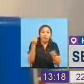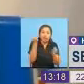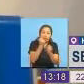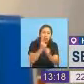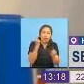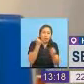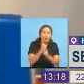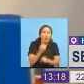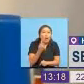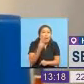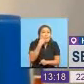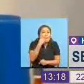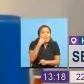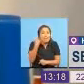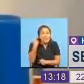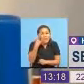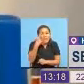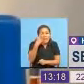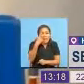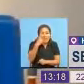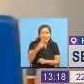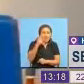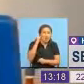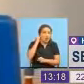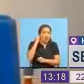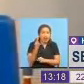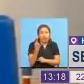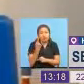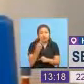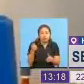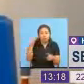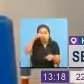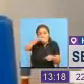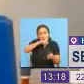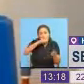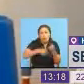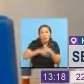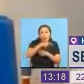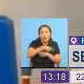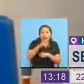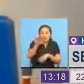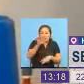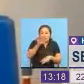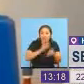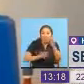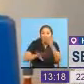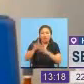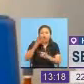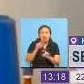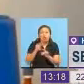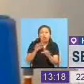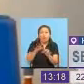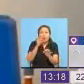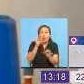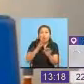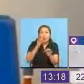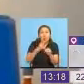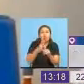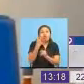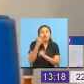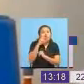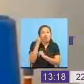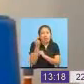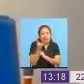1.000 kilos prácticamente por día, que se selecciona, hace un tacho y lo llenamos en 2 días nosotros.